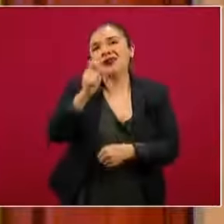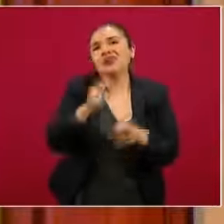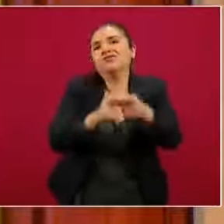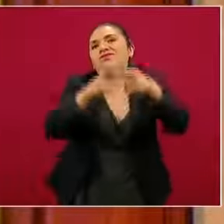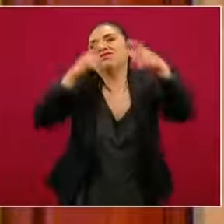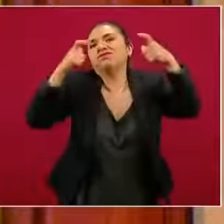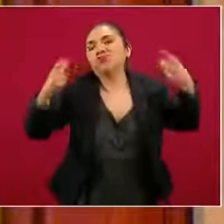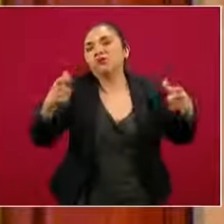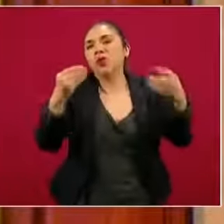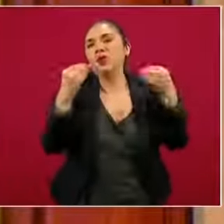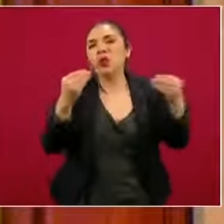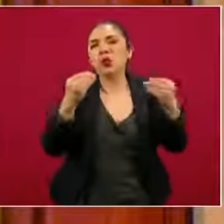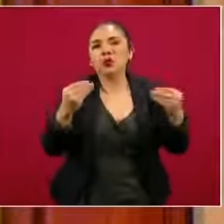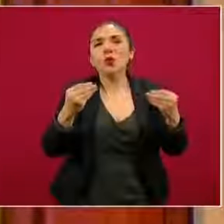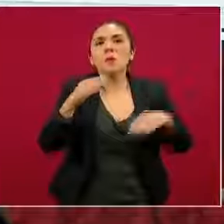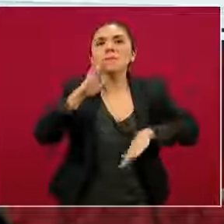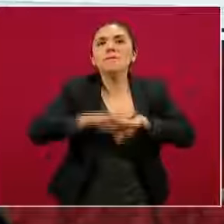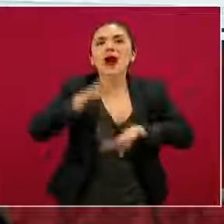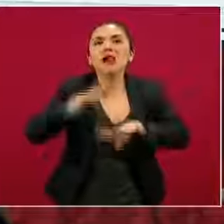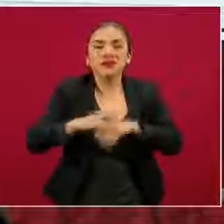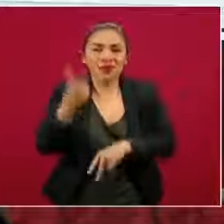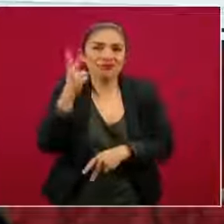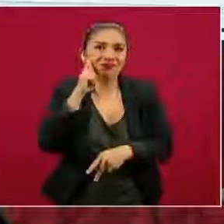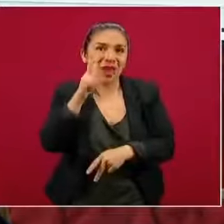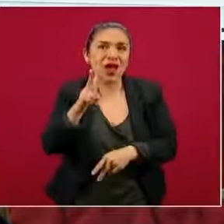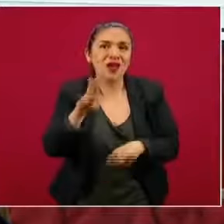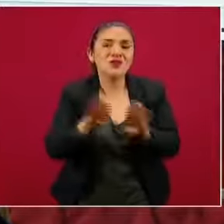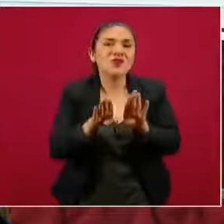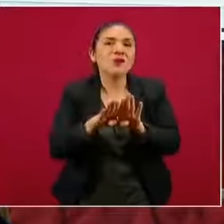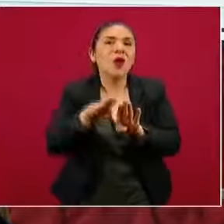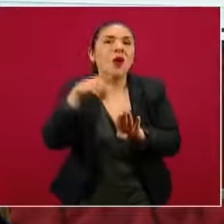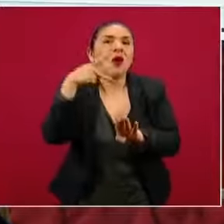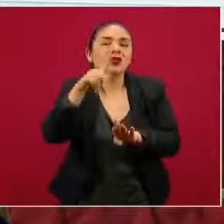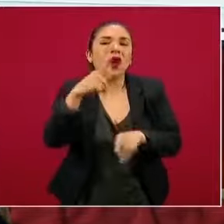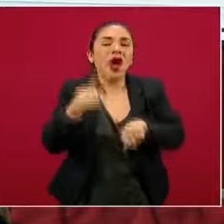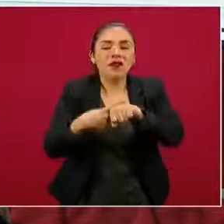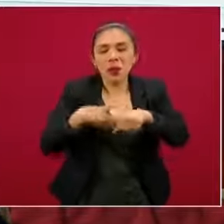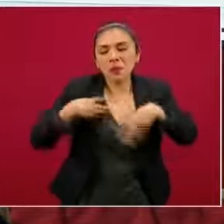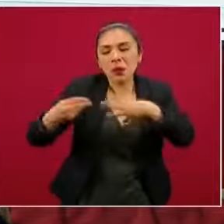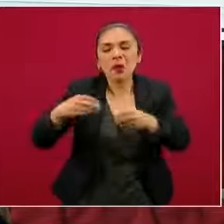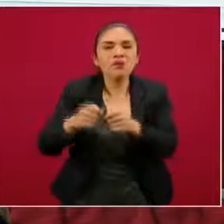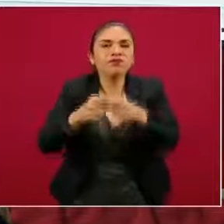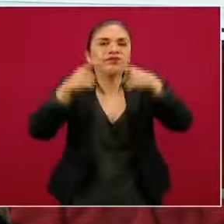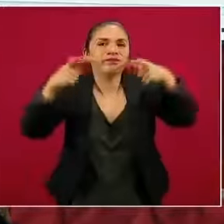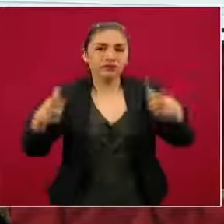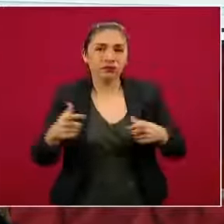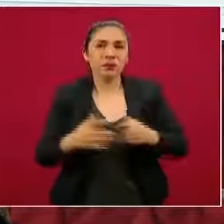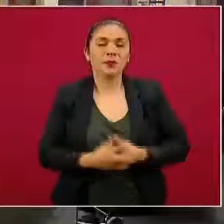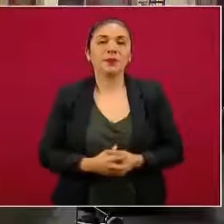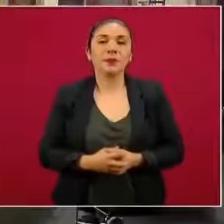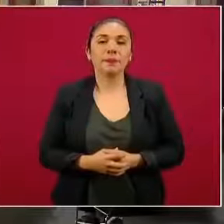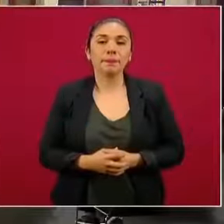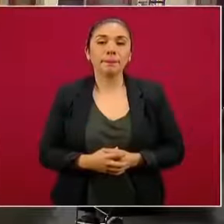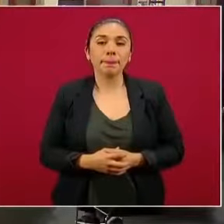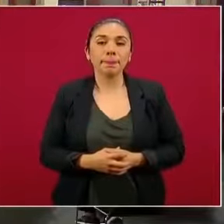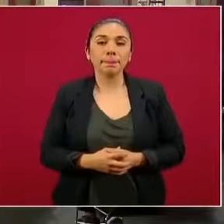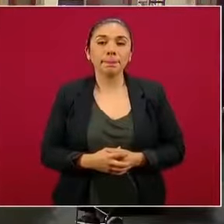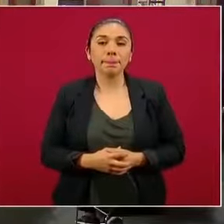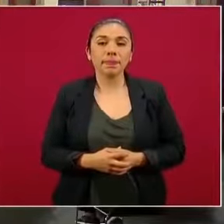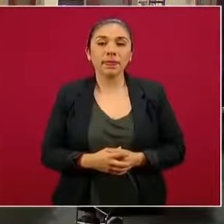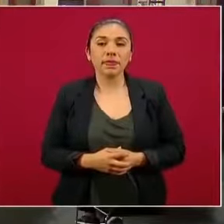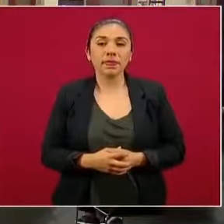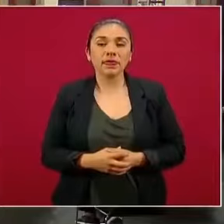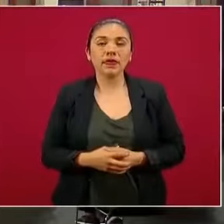carga en relación al incremento que ha tenido en su epidemia. Veamos la siguiente diapositiva,